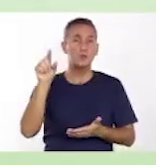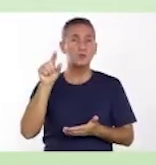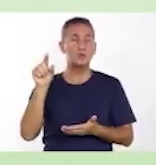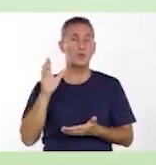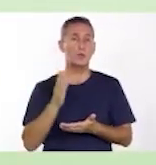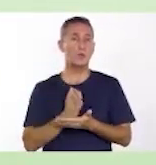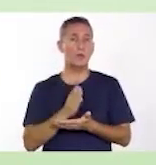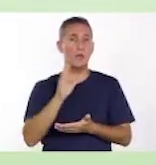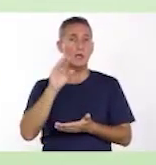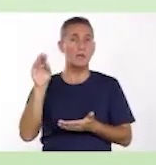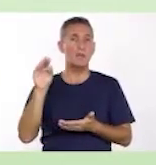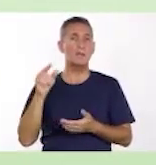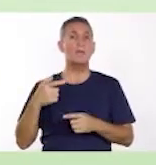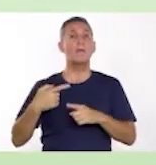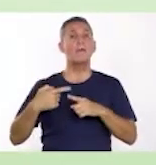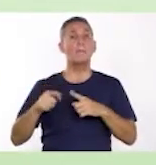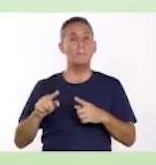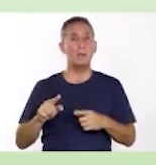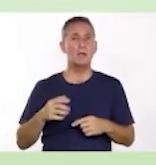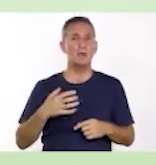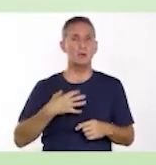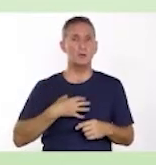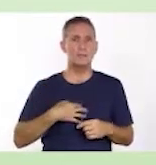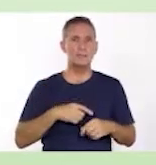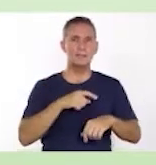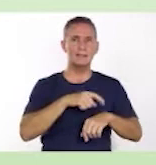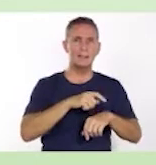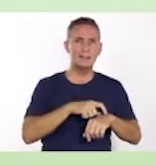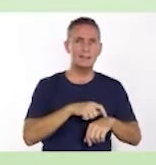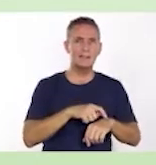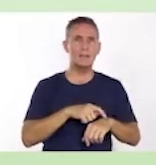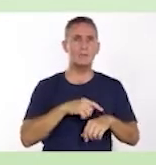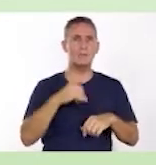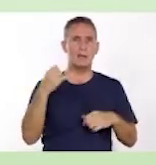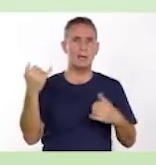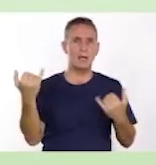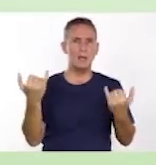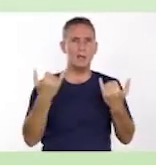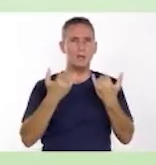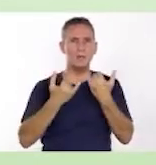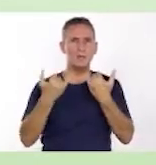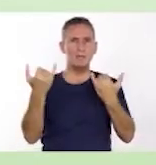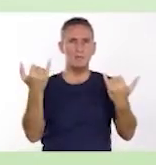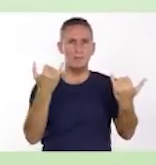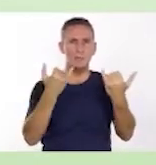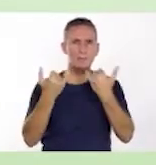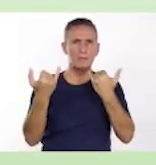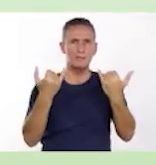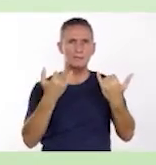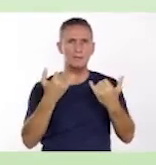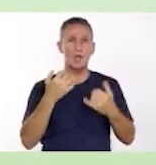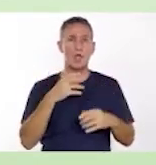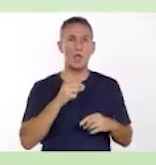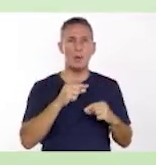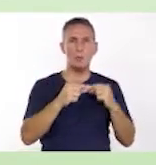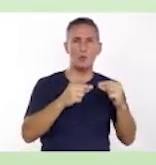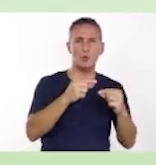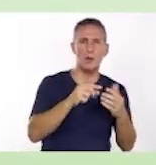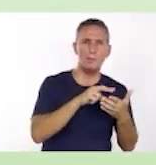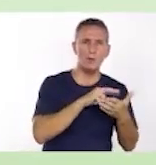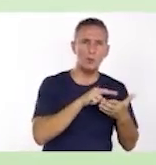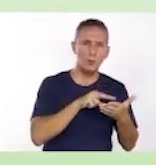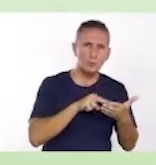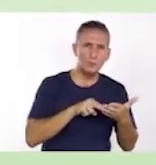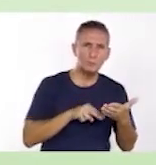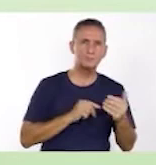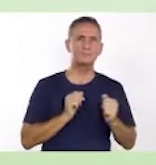oficios, pues tenía todo ese tiempo, ¿no? Y no tenía tiempo para poder estudiar. Su